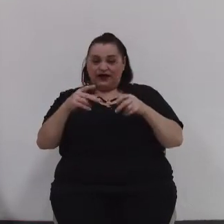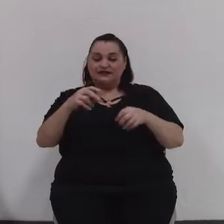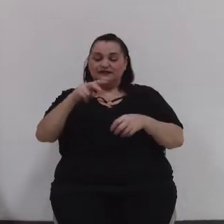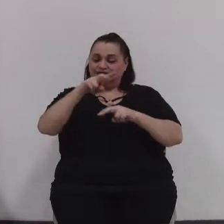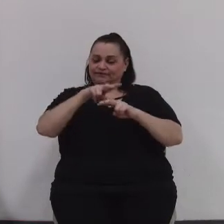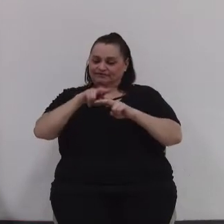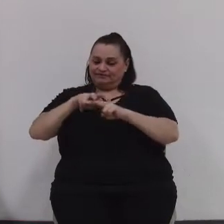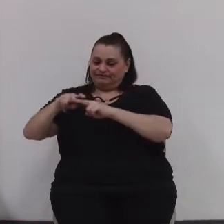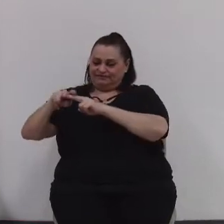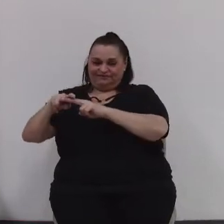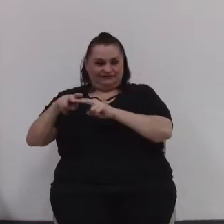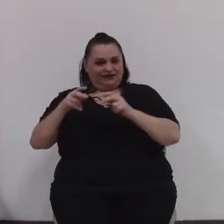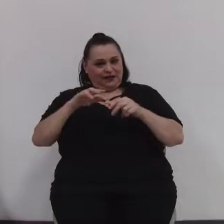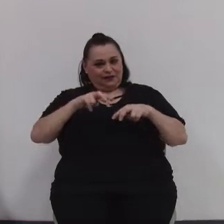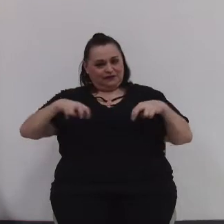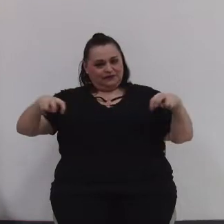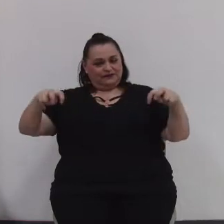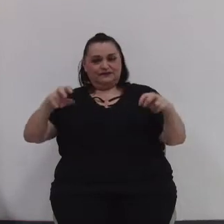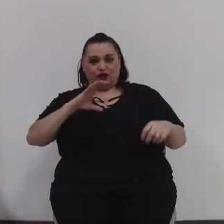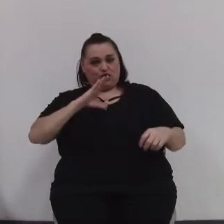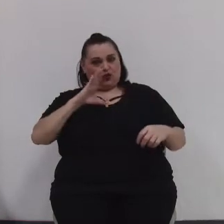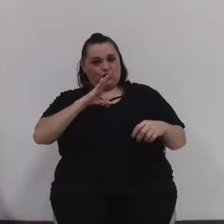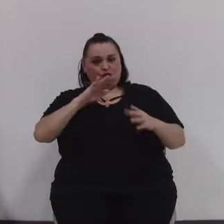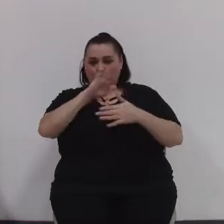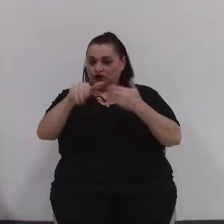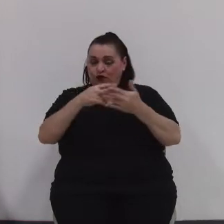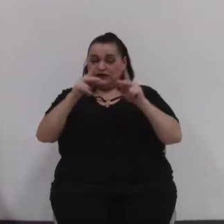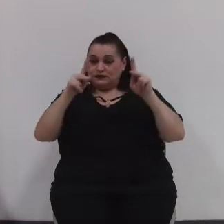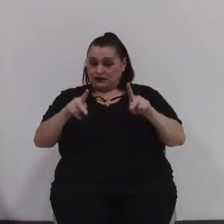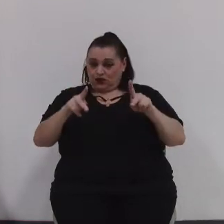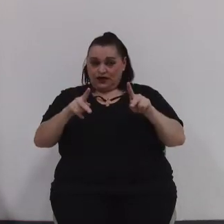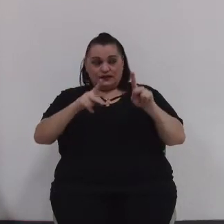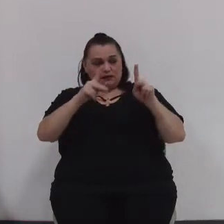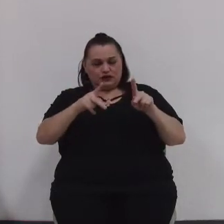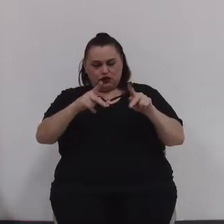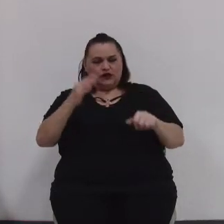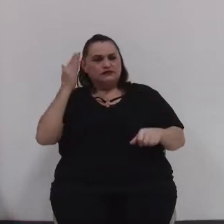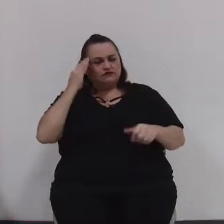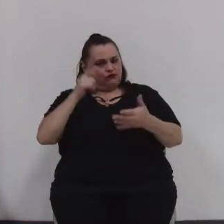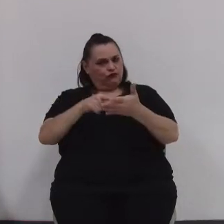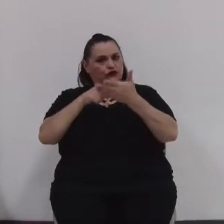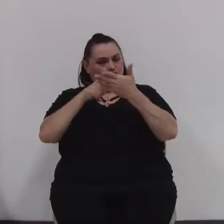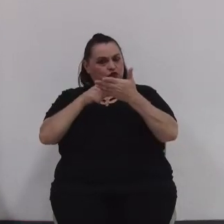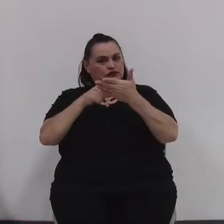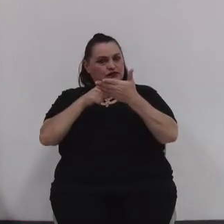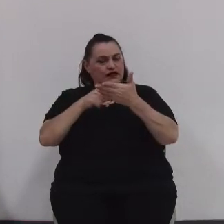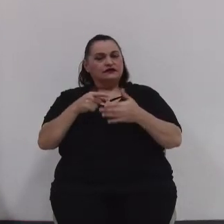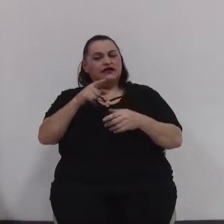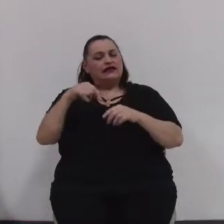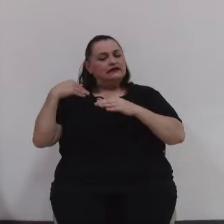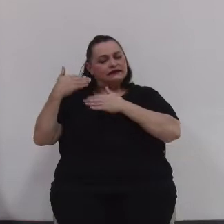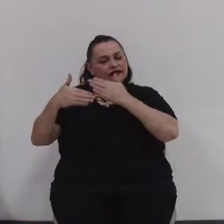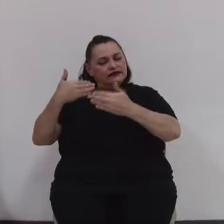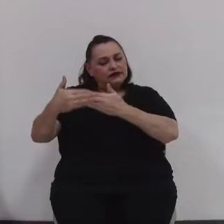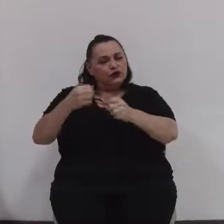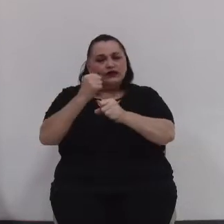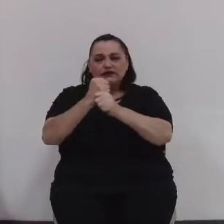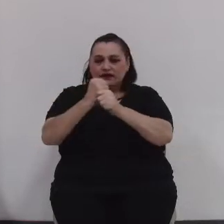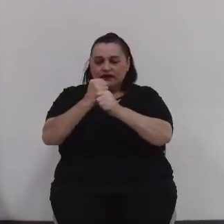panel de lujo. Todas las personas que están aquí son personas ampliamente reconocidas por una trayectoria dedicada al